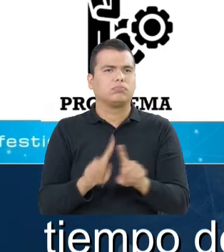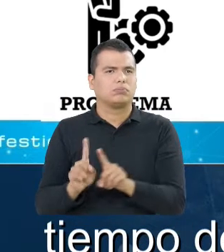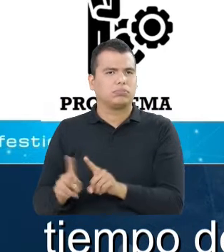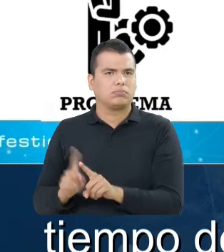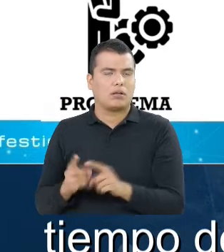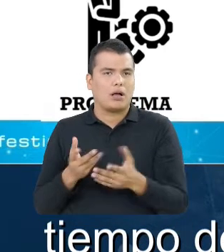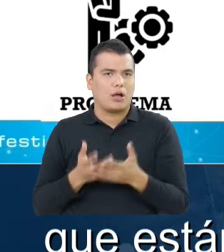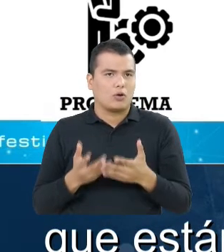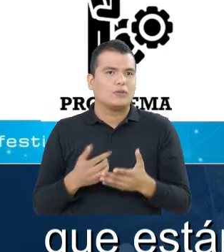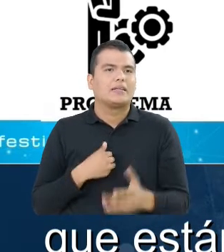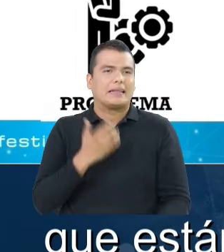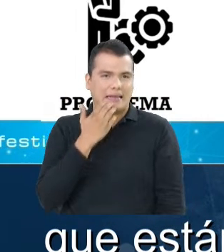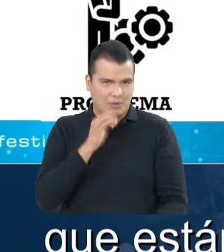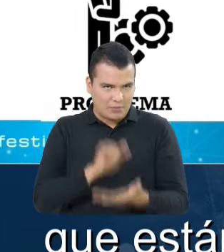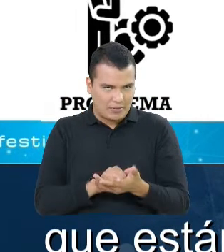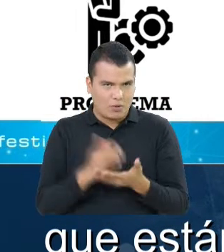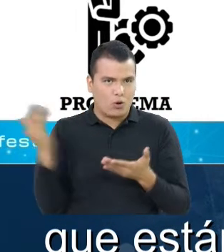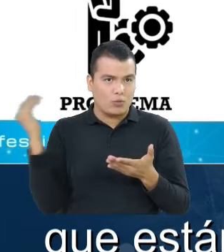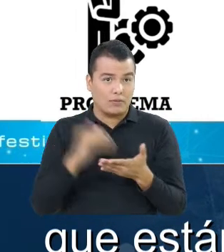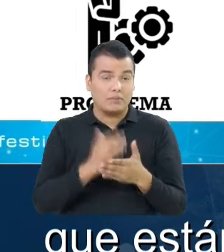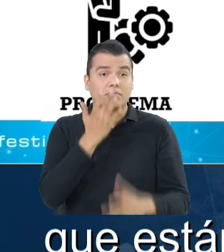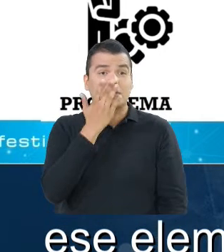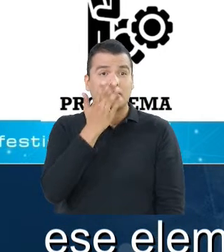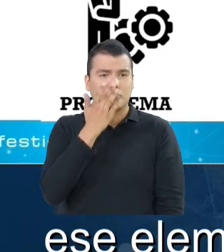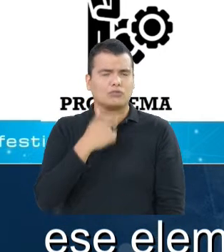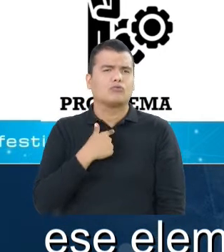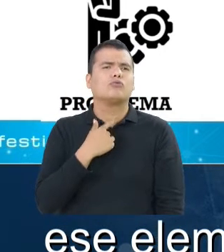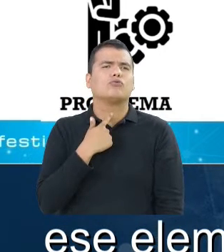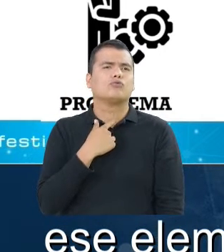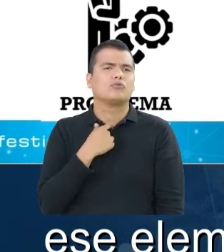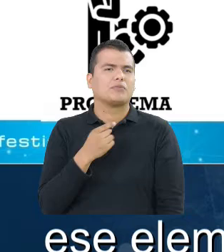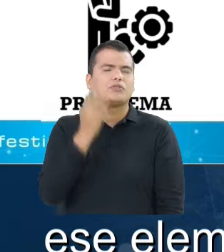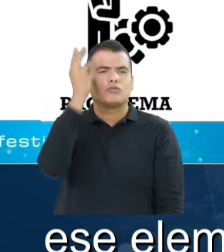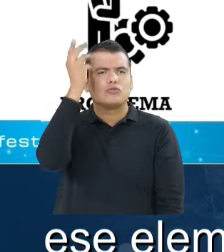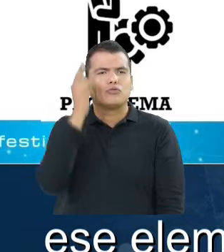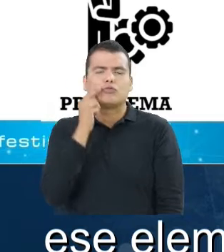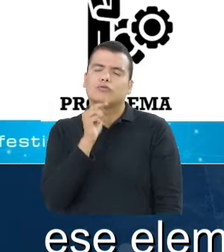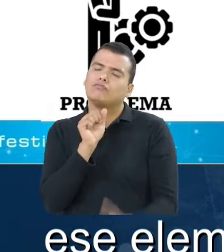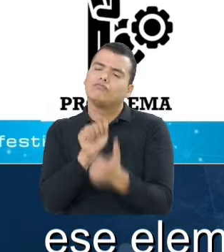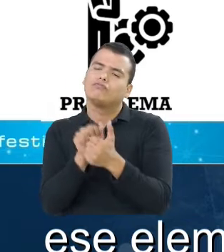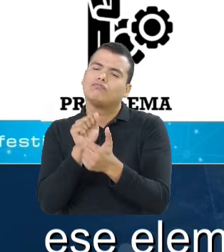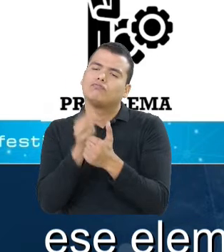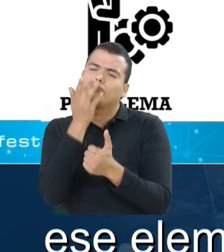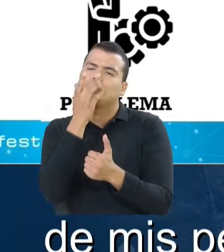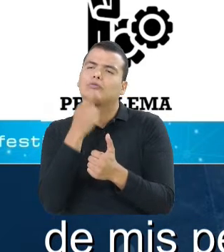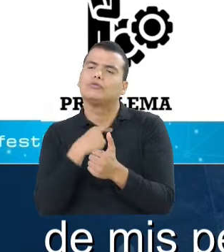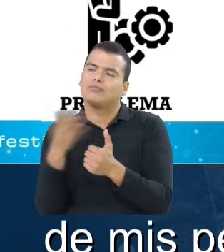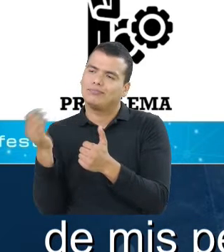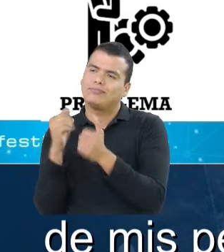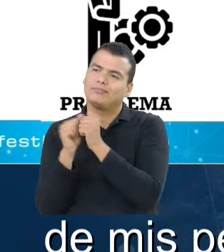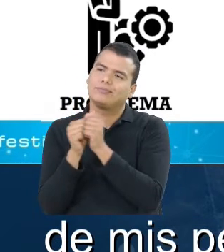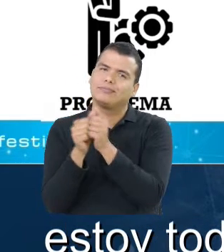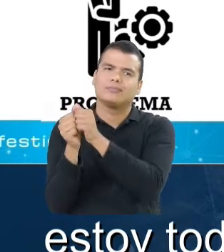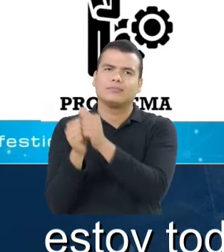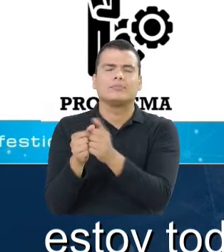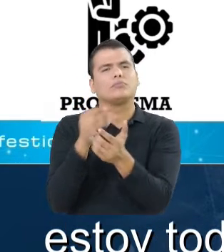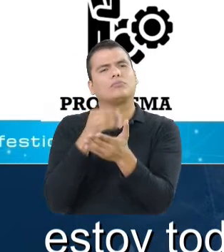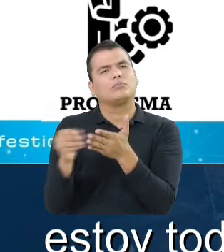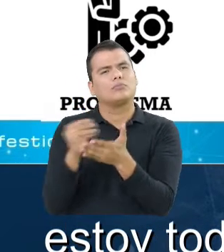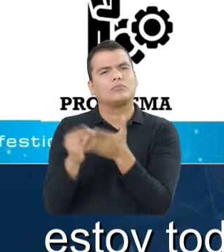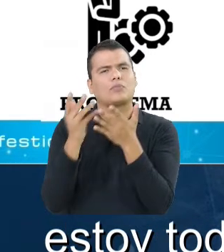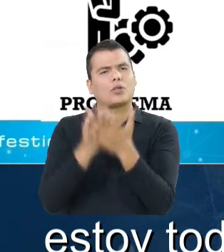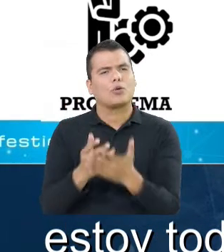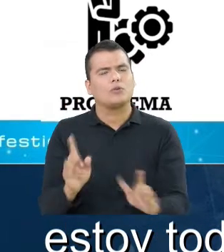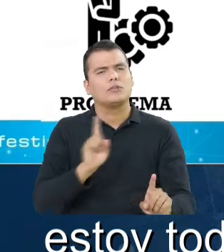pongo el ejemplo de mis perros, que son mi pasión. Si yo estoy todos los días con mis perros, saco mis perros a pasear, les compro productos a mis perros,